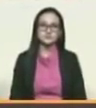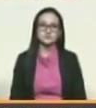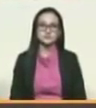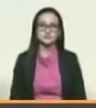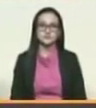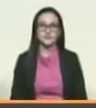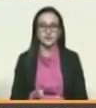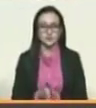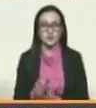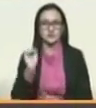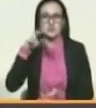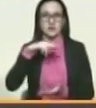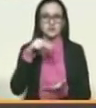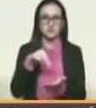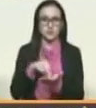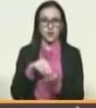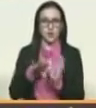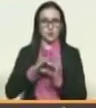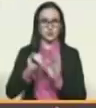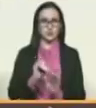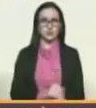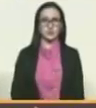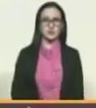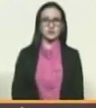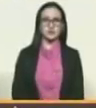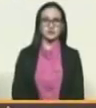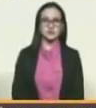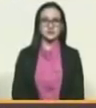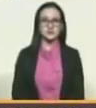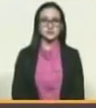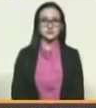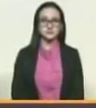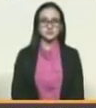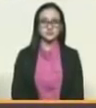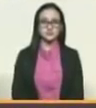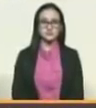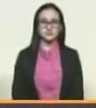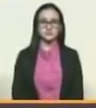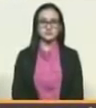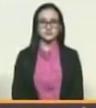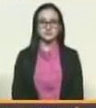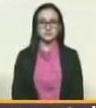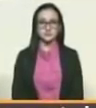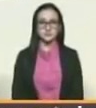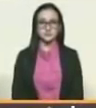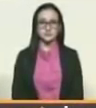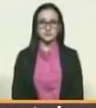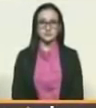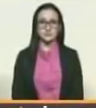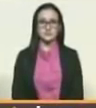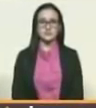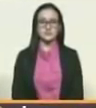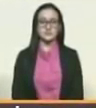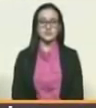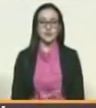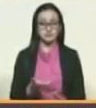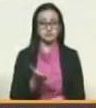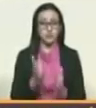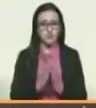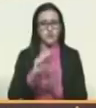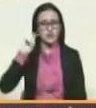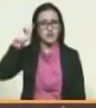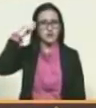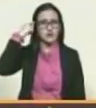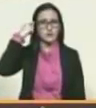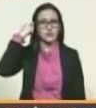Asamblea Nacional Constituyente. Queríamos también hacer de nuevo un recordatorio que